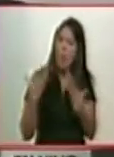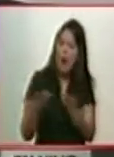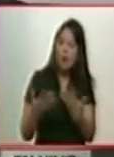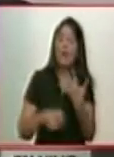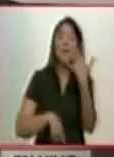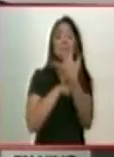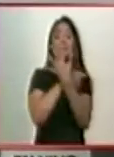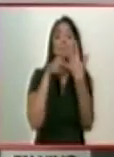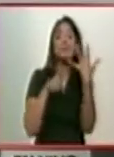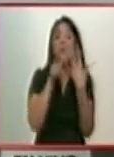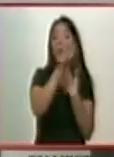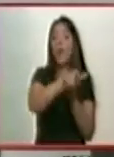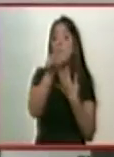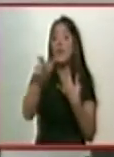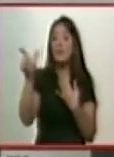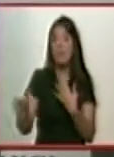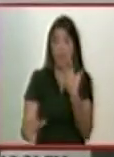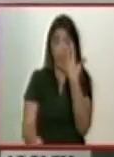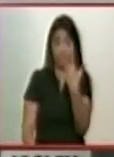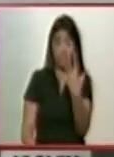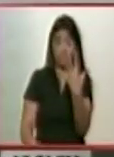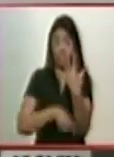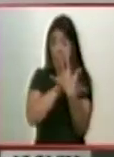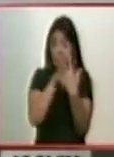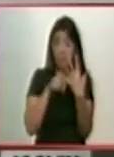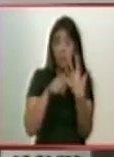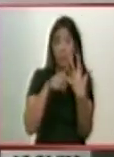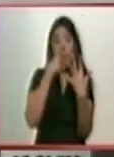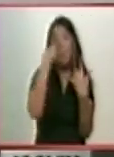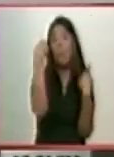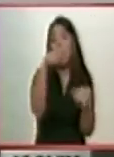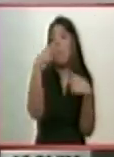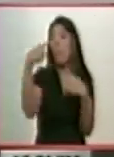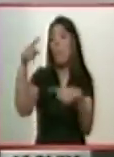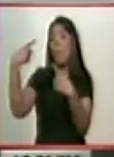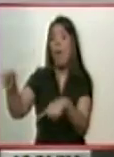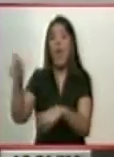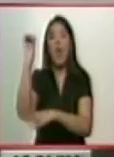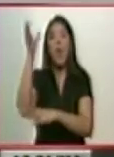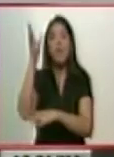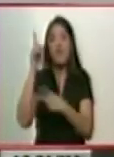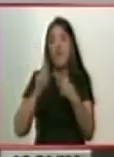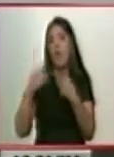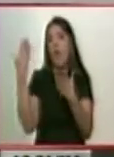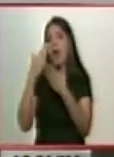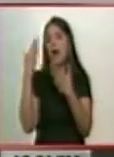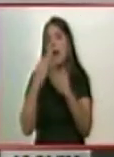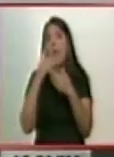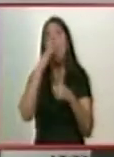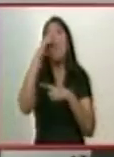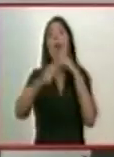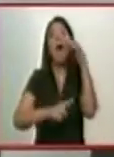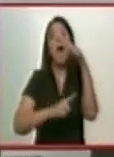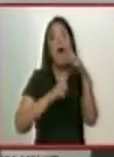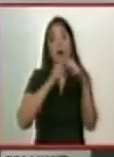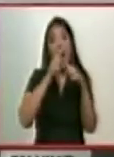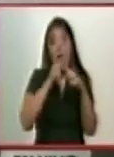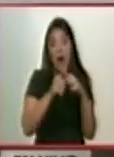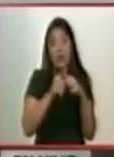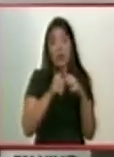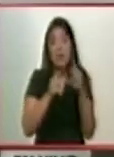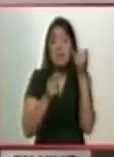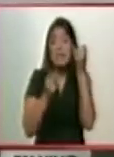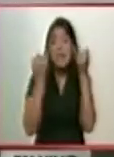25 compañeros que van a adaptar solo tengo unas cátedras en unos foros durante un año haciendo un aporte muy